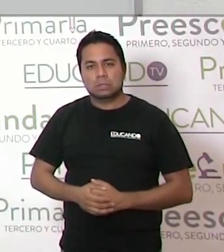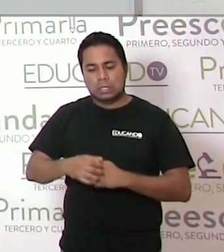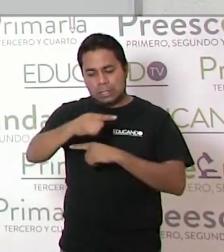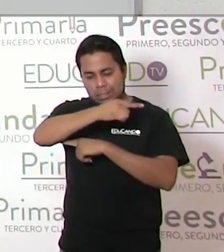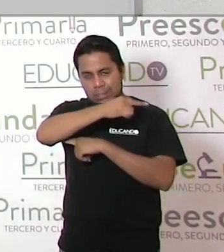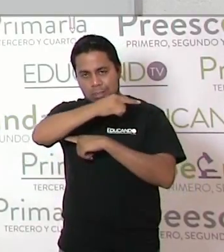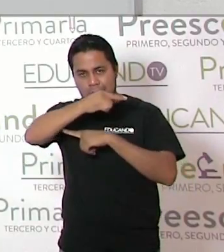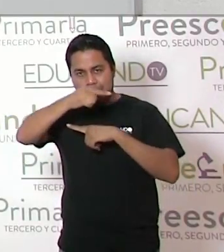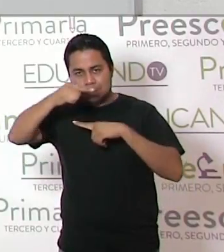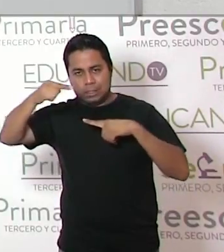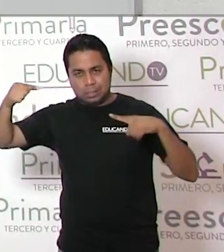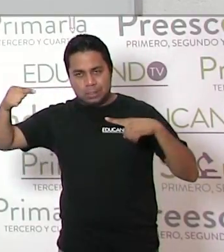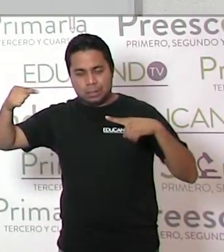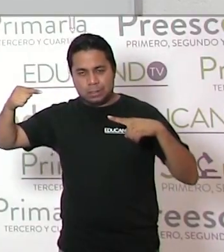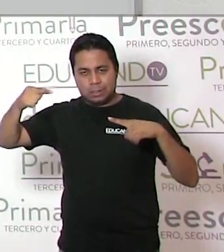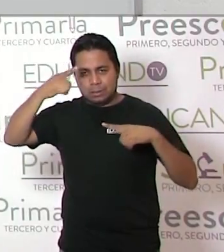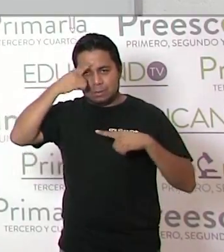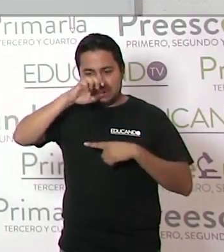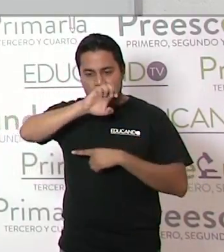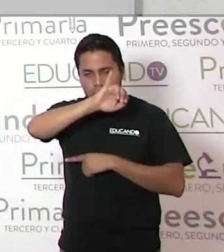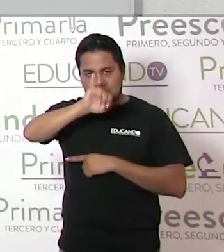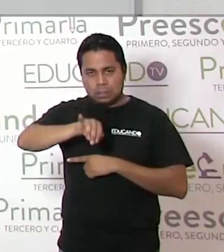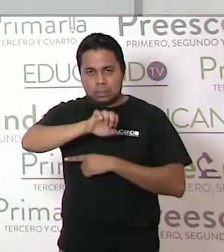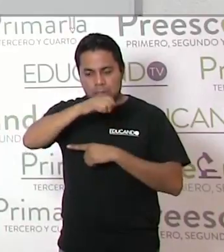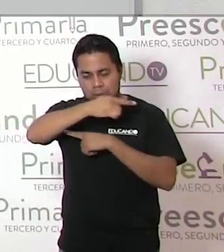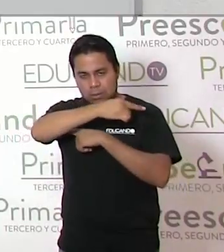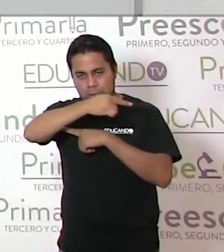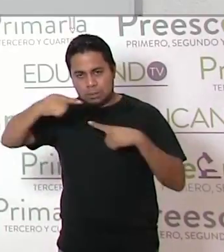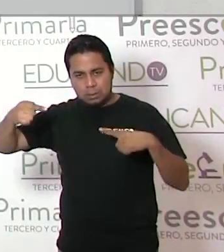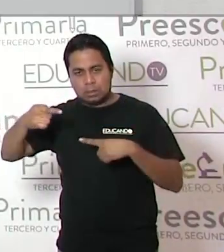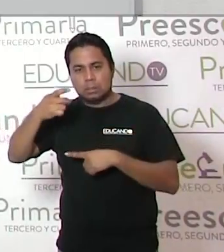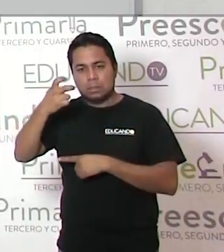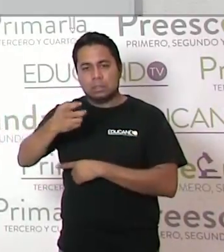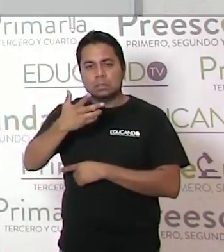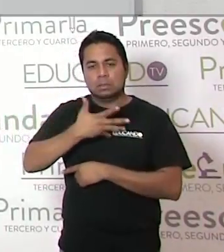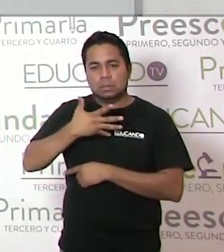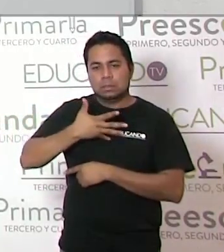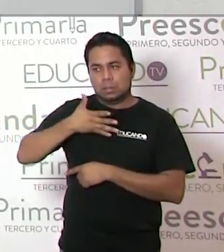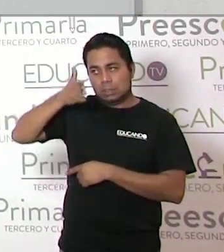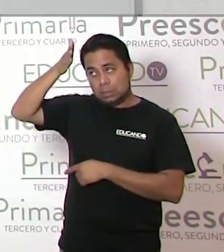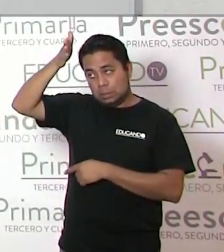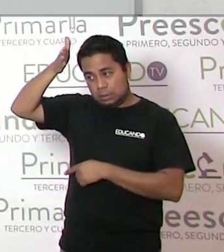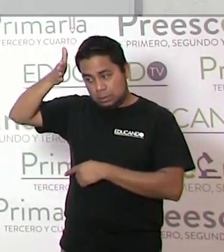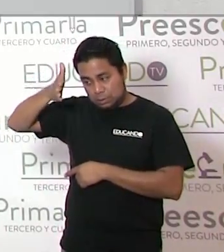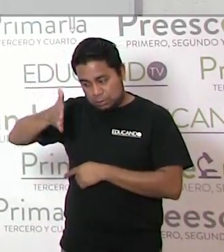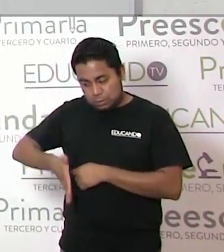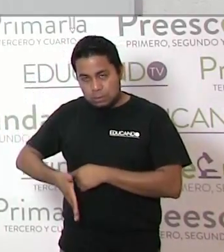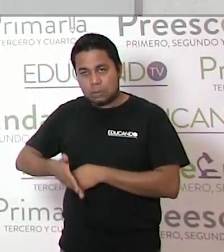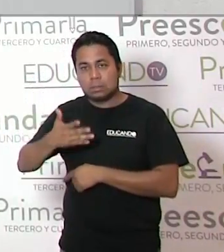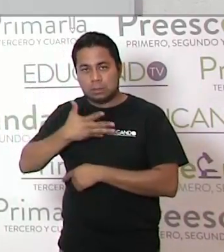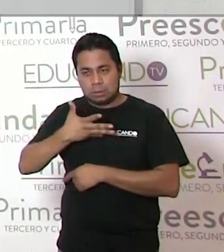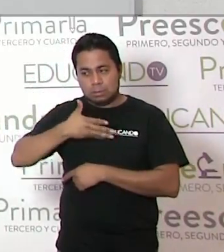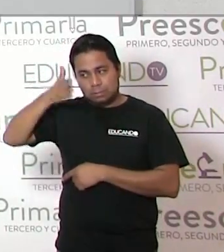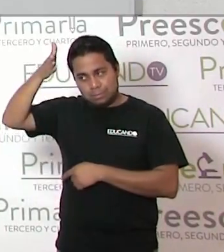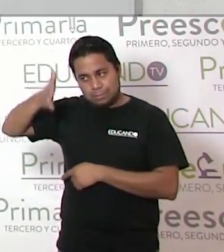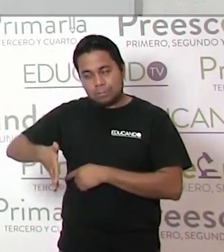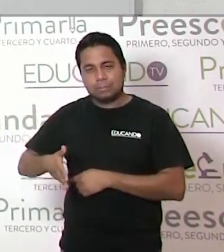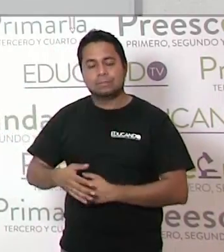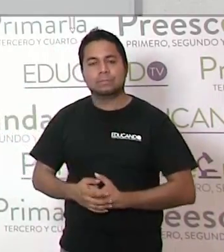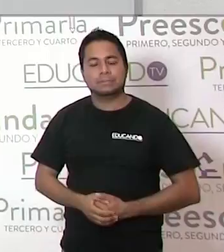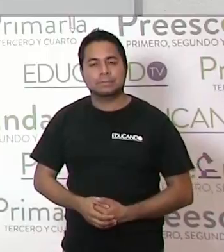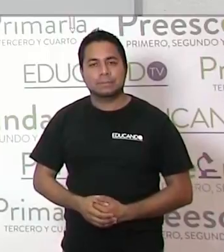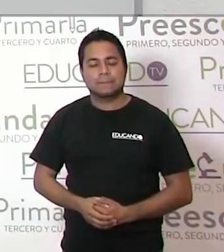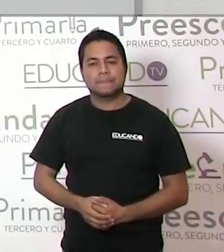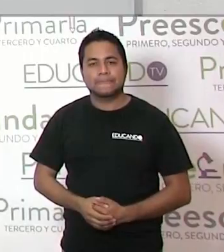paralela al eje, que se encontraría en esta parte.